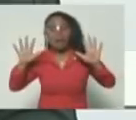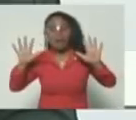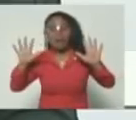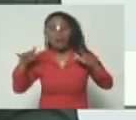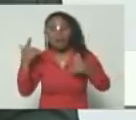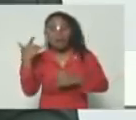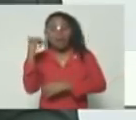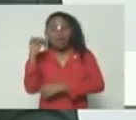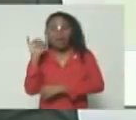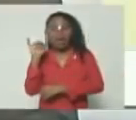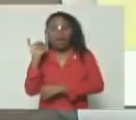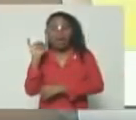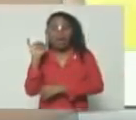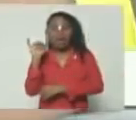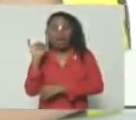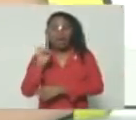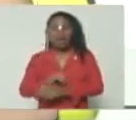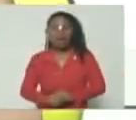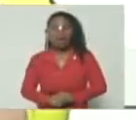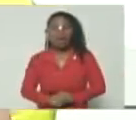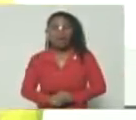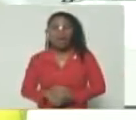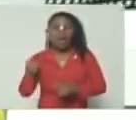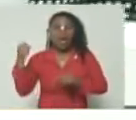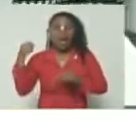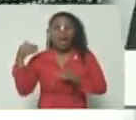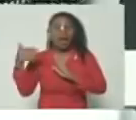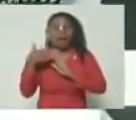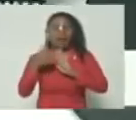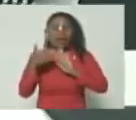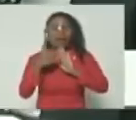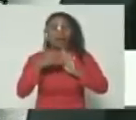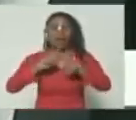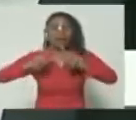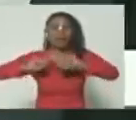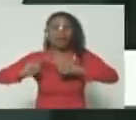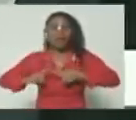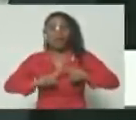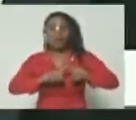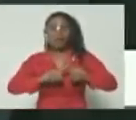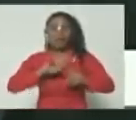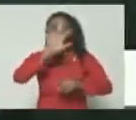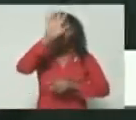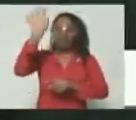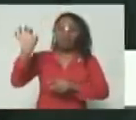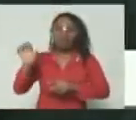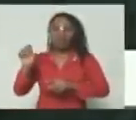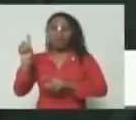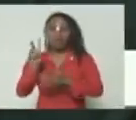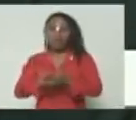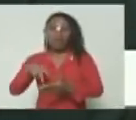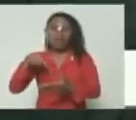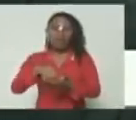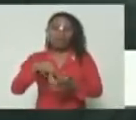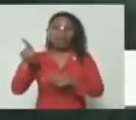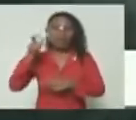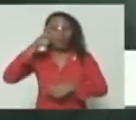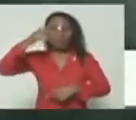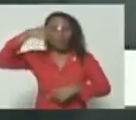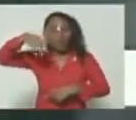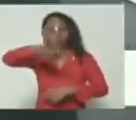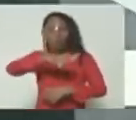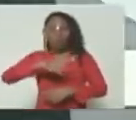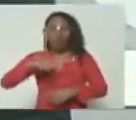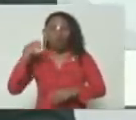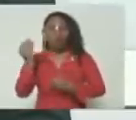tenga ataques de diferentes flancos, se levanta este pueblo heroico como Guaycaipuro,